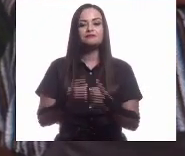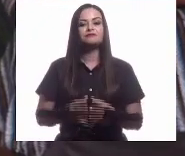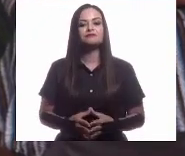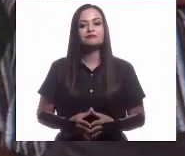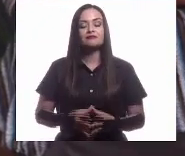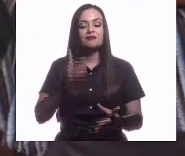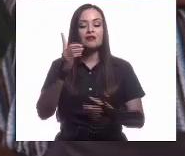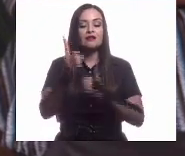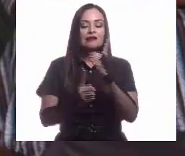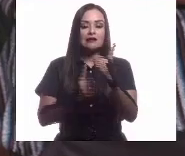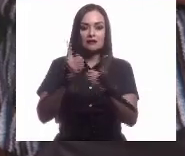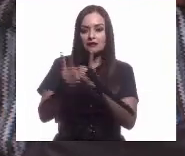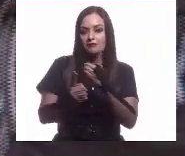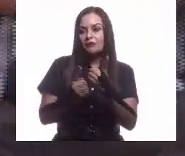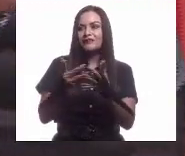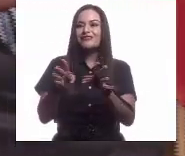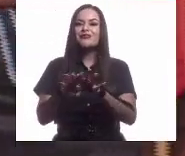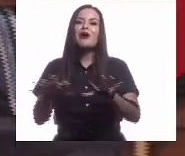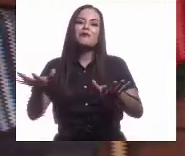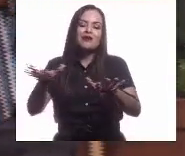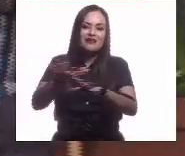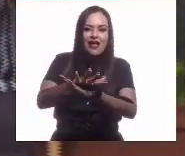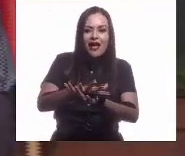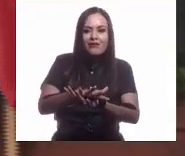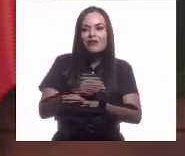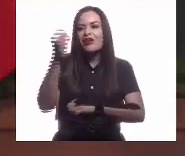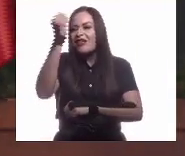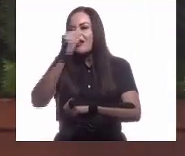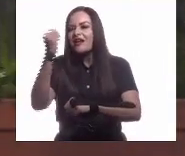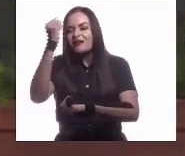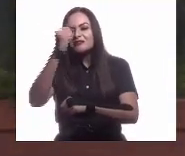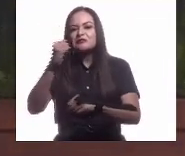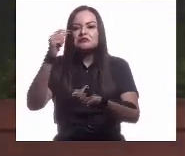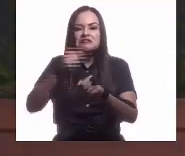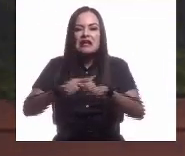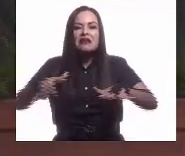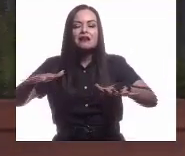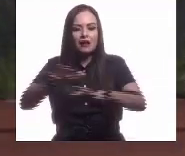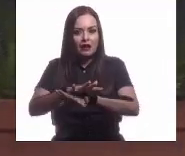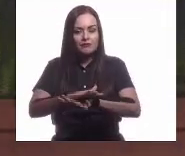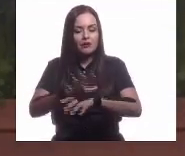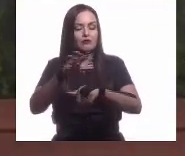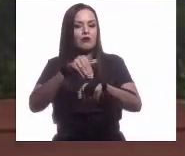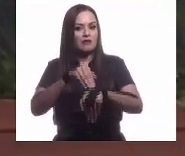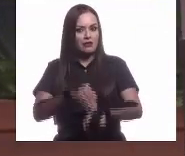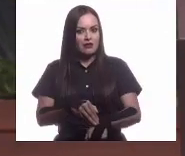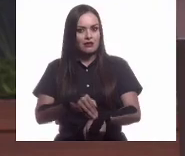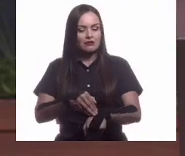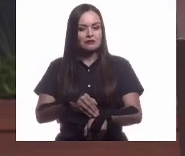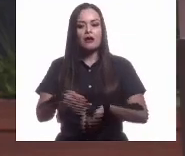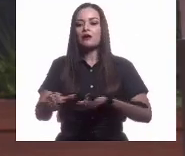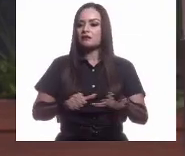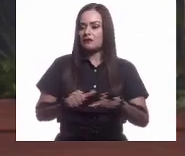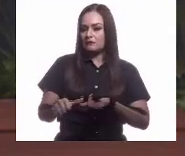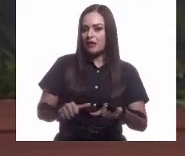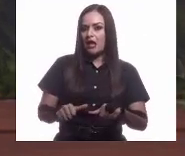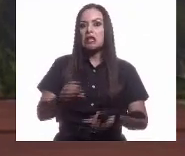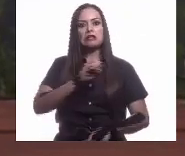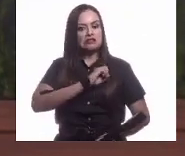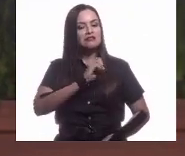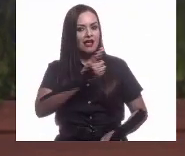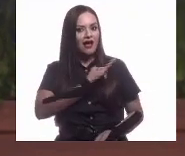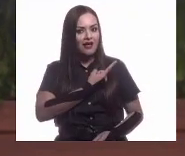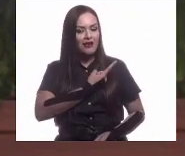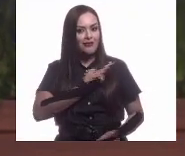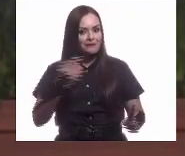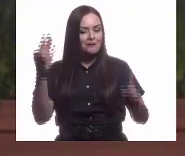un instrumento de cambio, es un instrumento de transformación social que crea disciplina, que desarrolla aptitudes, que da salud, que